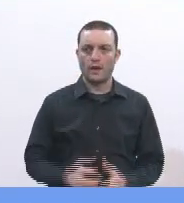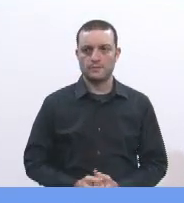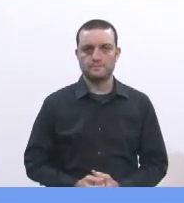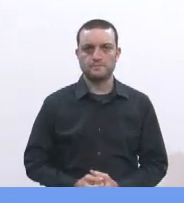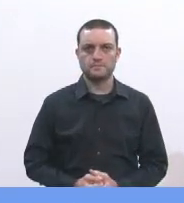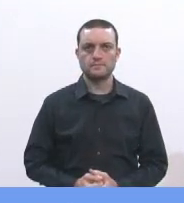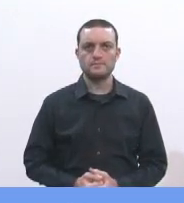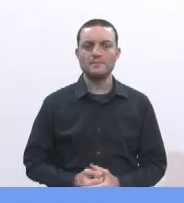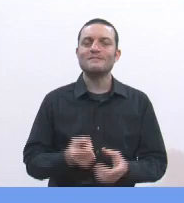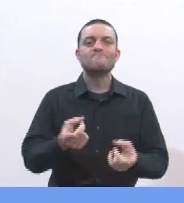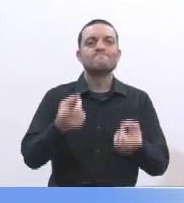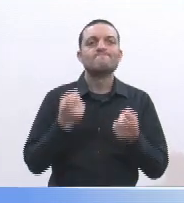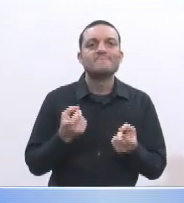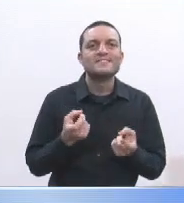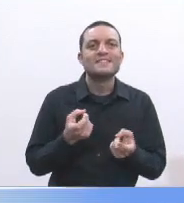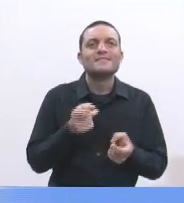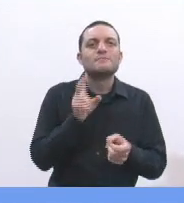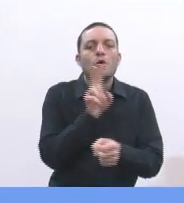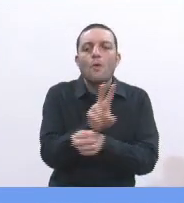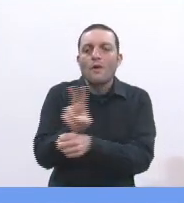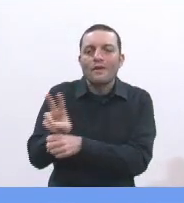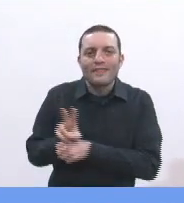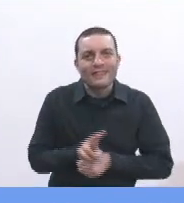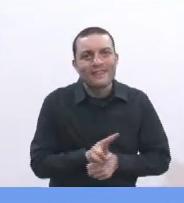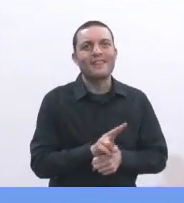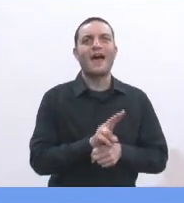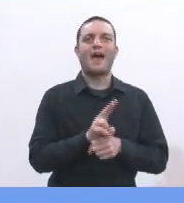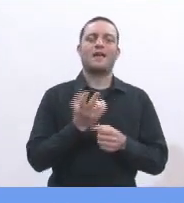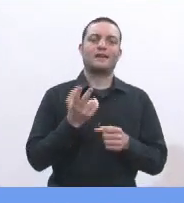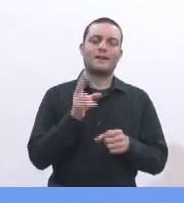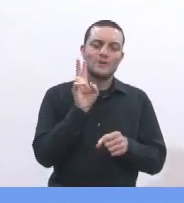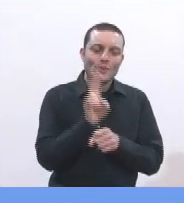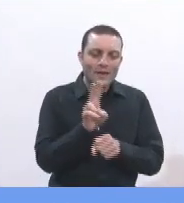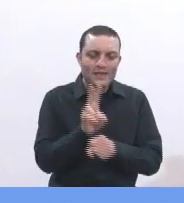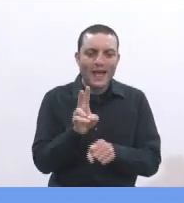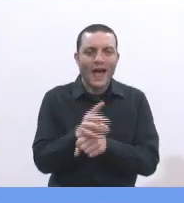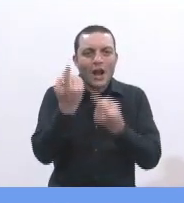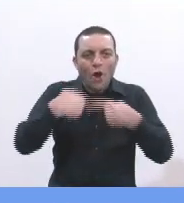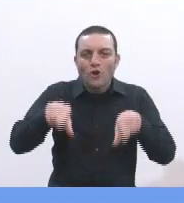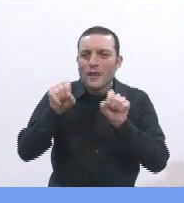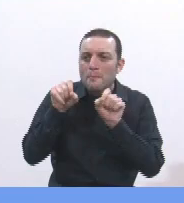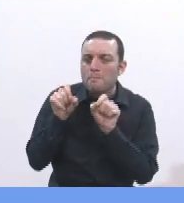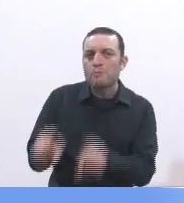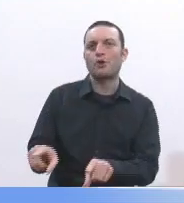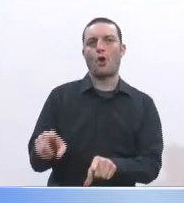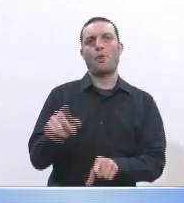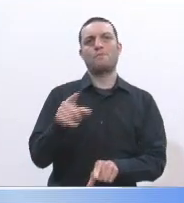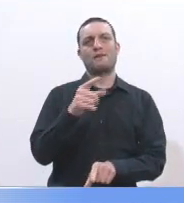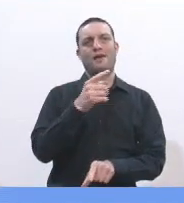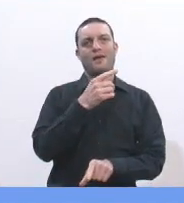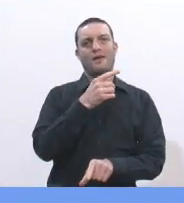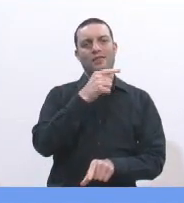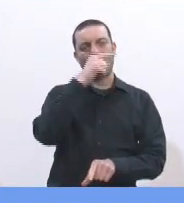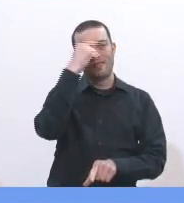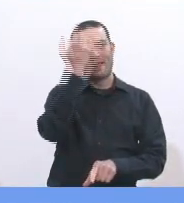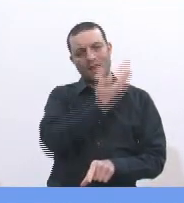necesidad de cuidar el celular los bienes del estado y los recursos del estado